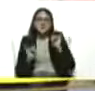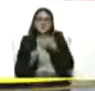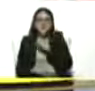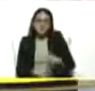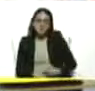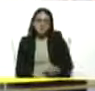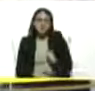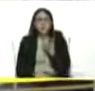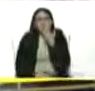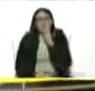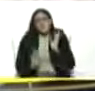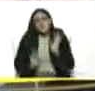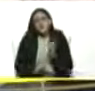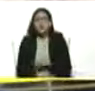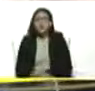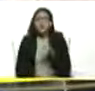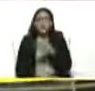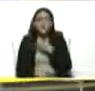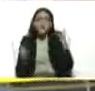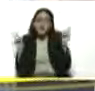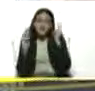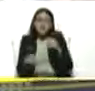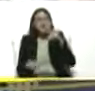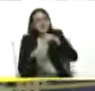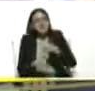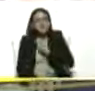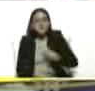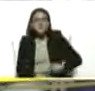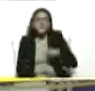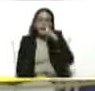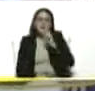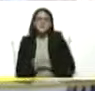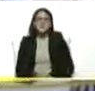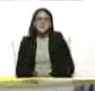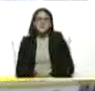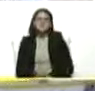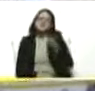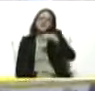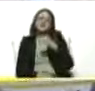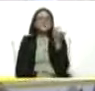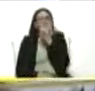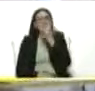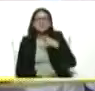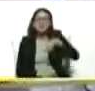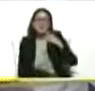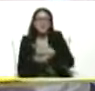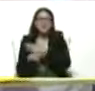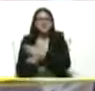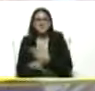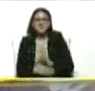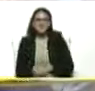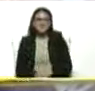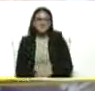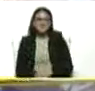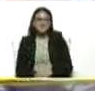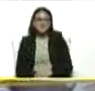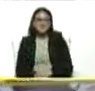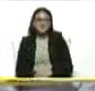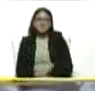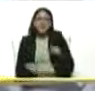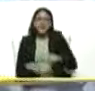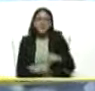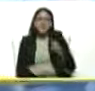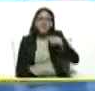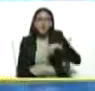Se me chispoteó, pues. Borren eso de la grabación. No, estamos en vivo. Estamos en vivo